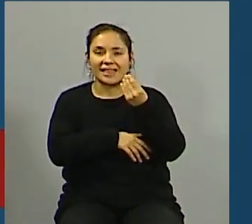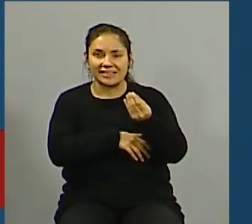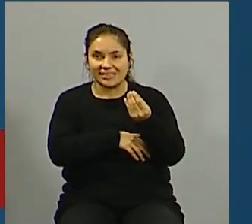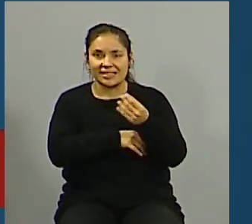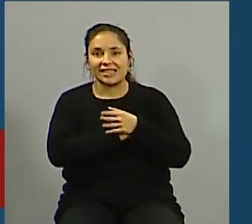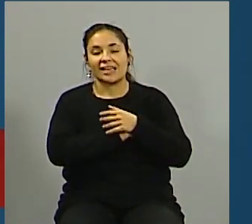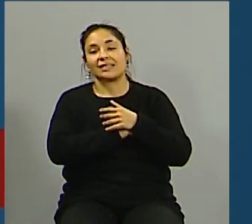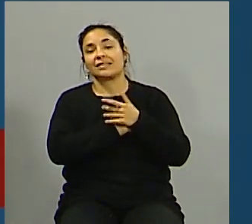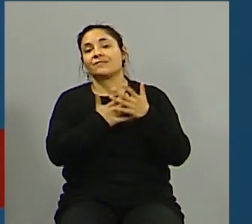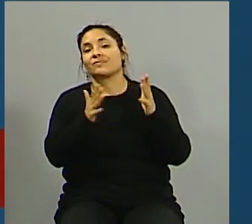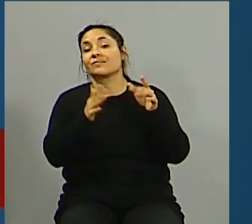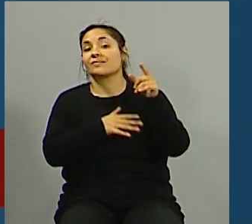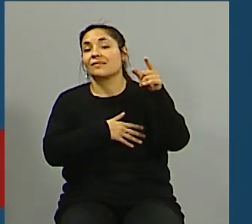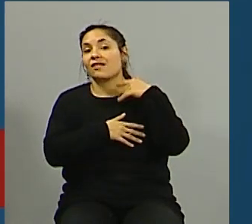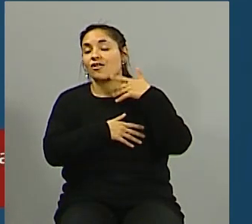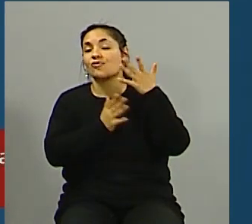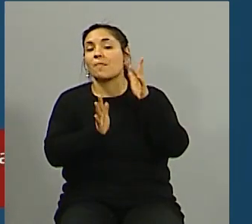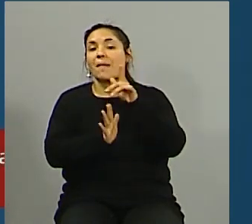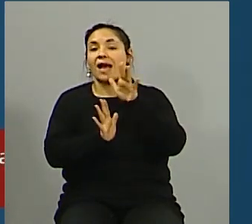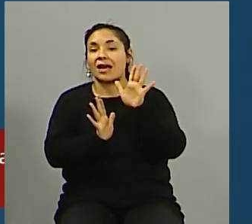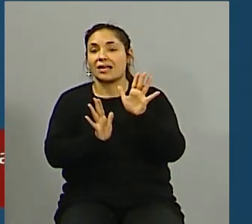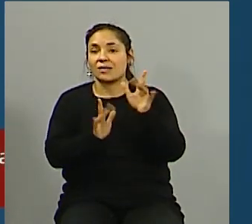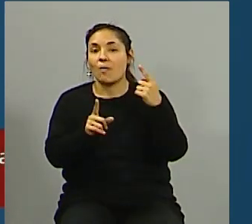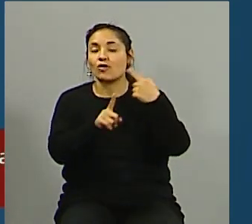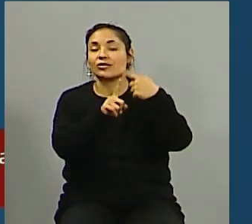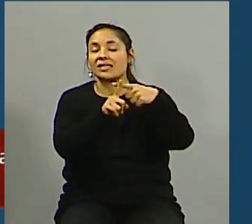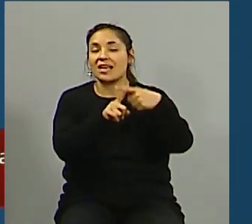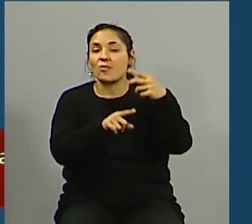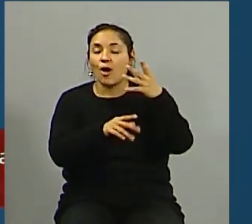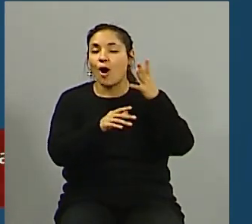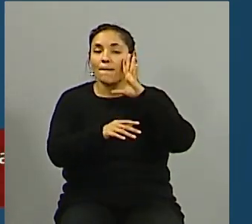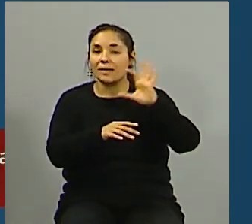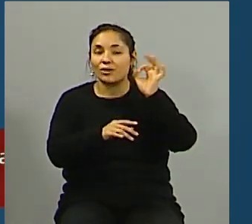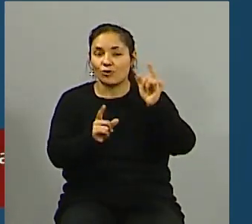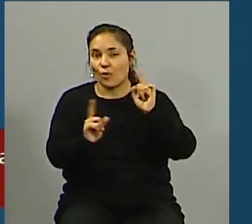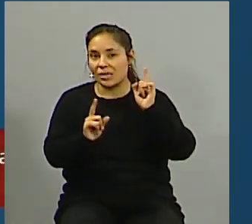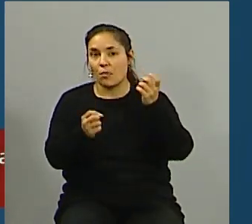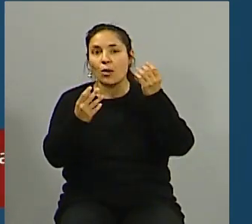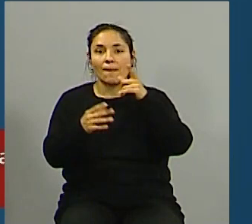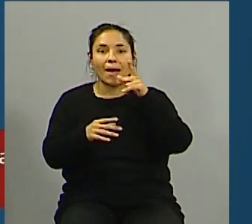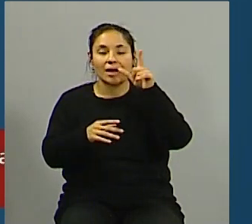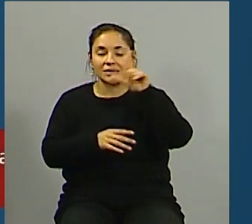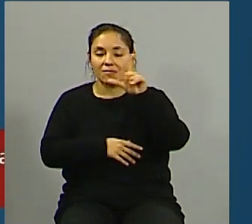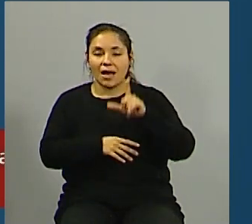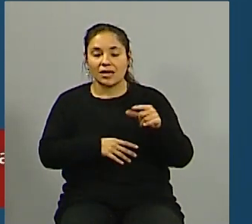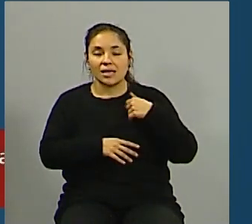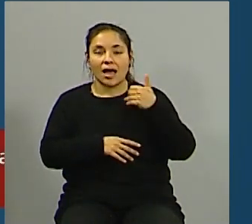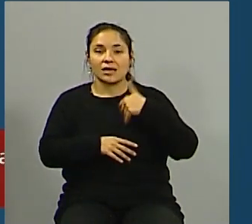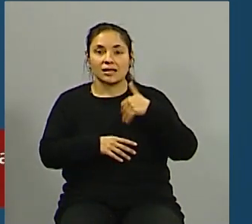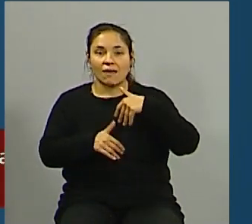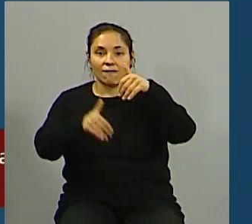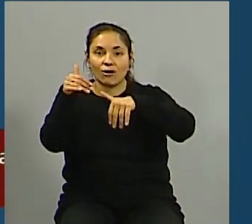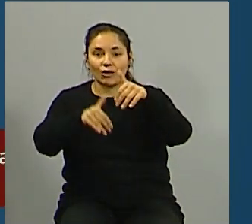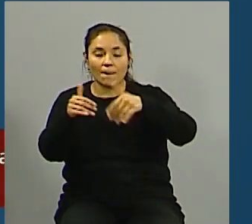la verdad que lo que ellos entienden no es muy positivo para nosotros porque hablan de un posible colapso a medida que se acercan las